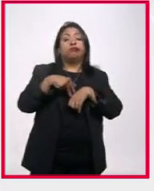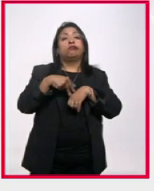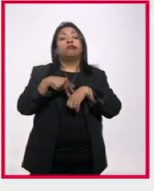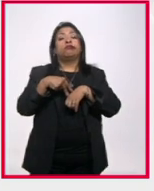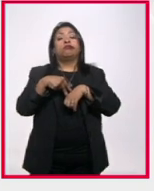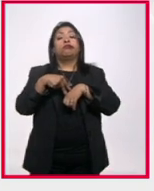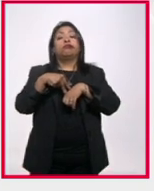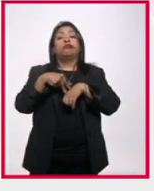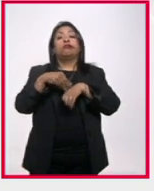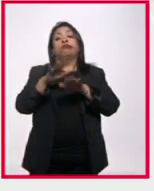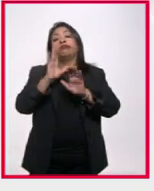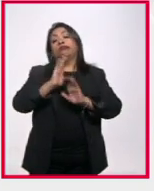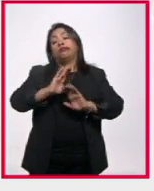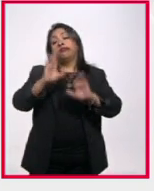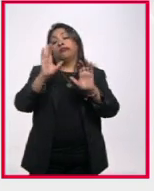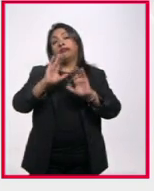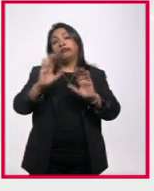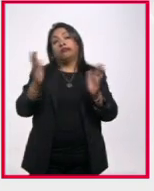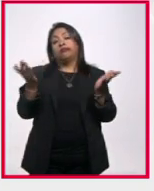paras ahí y